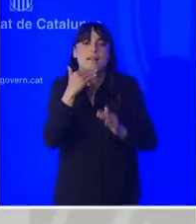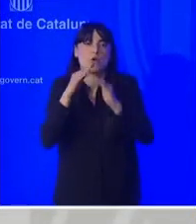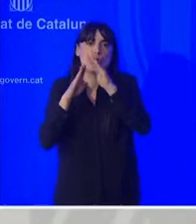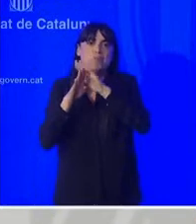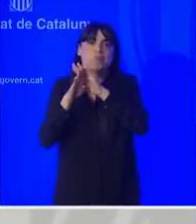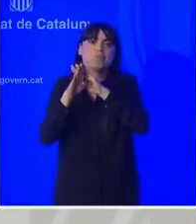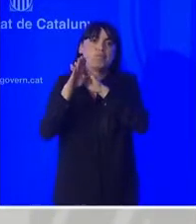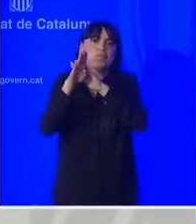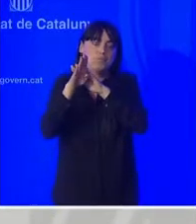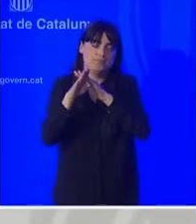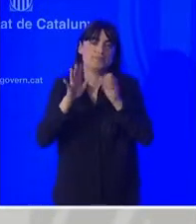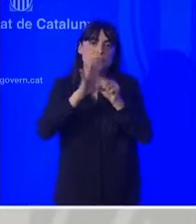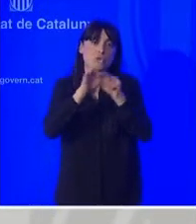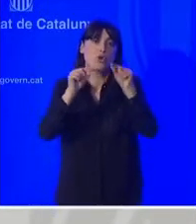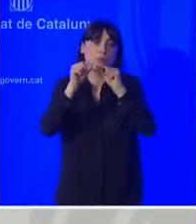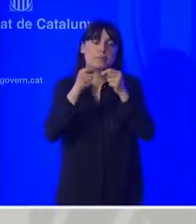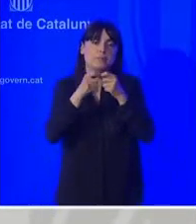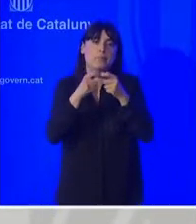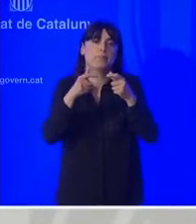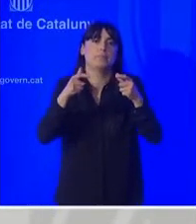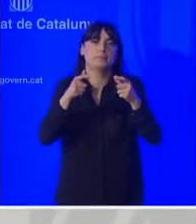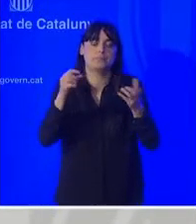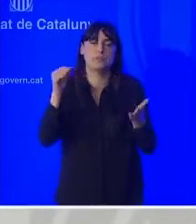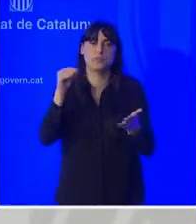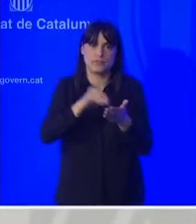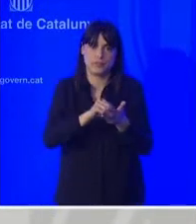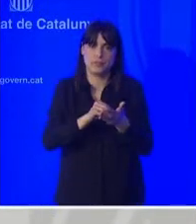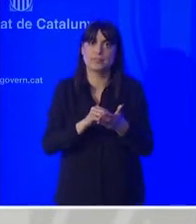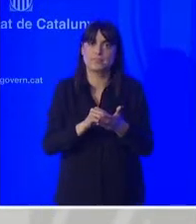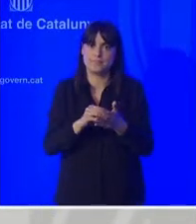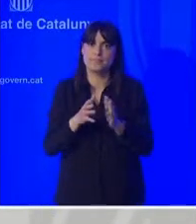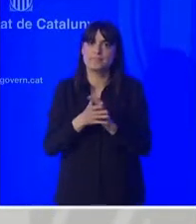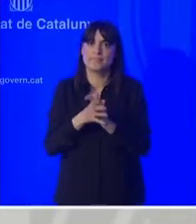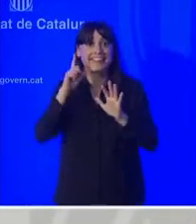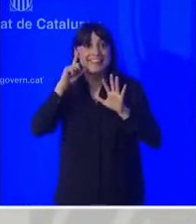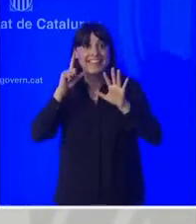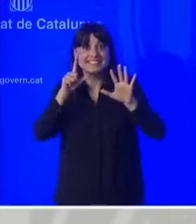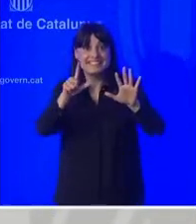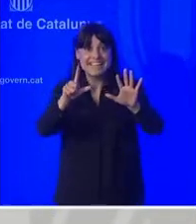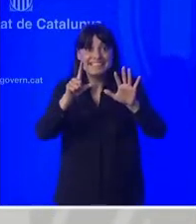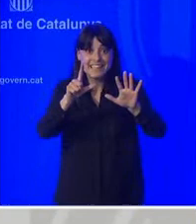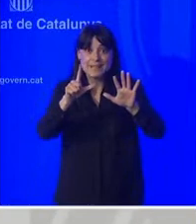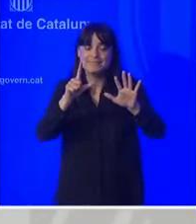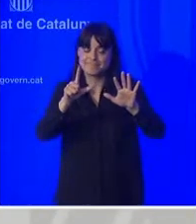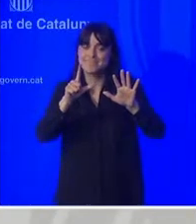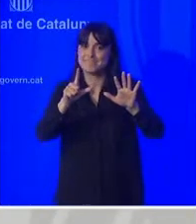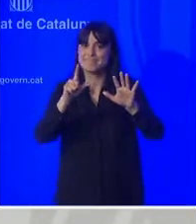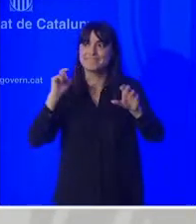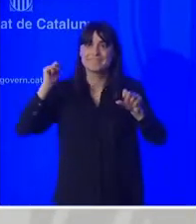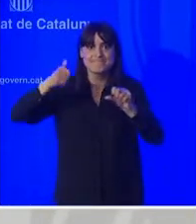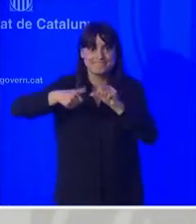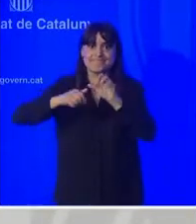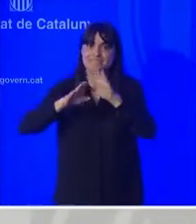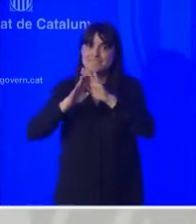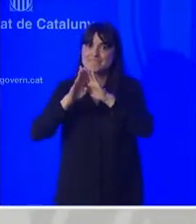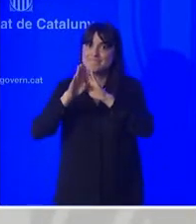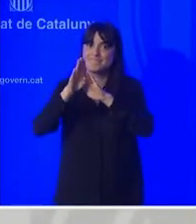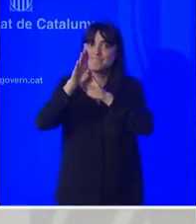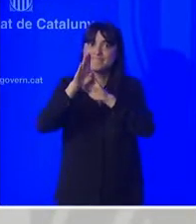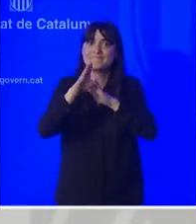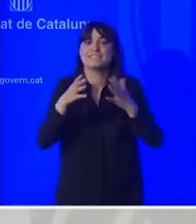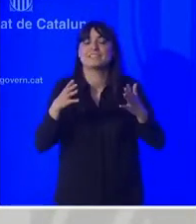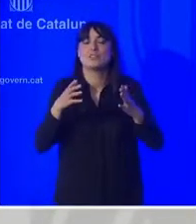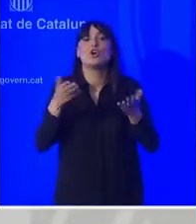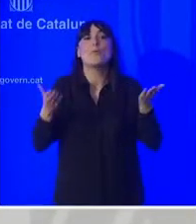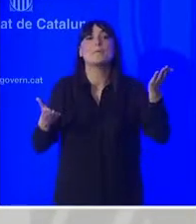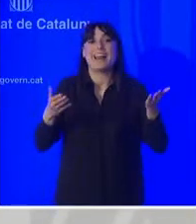los casos de COVID Estamos viendo que la incidencia acumulada a 7 días se está incrementando por lo que esto en relación a